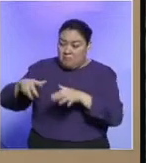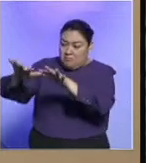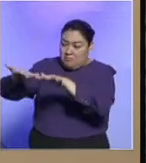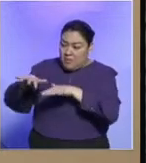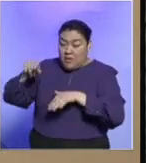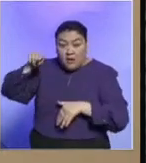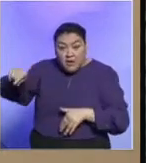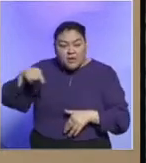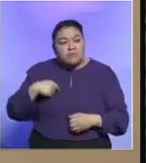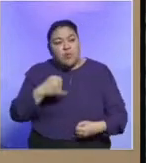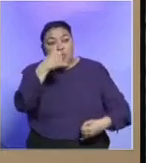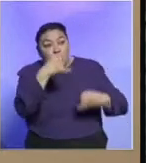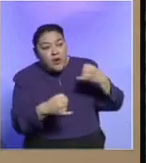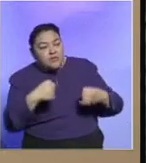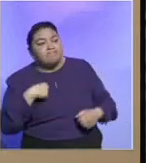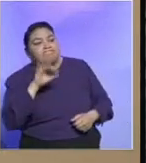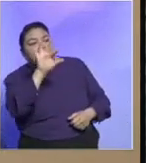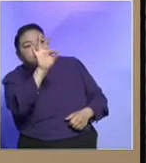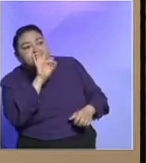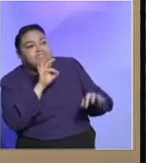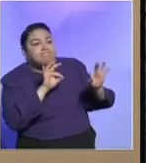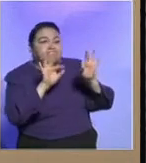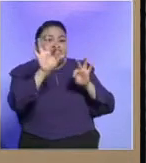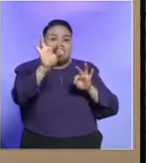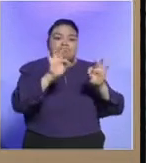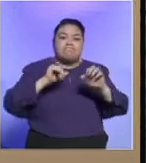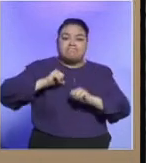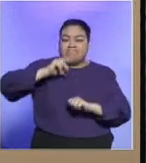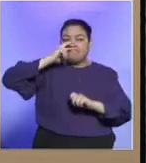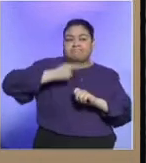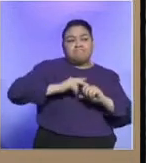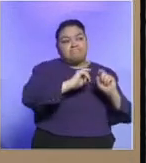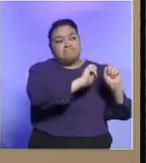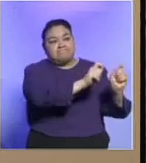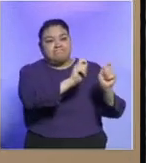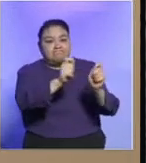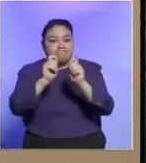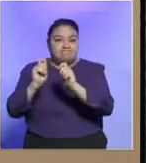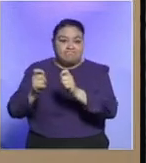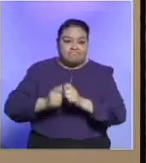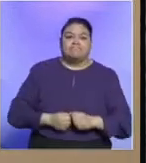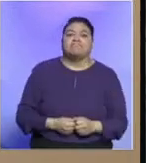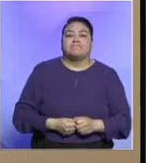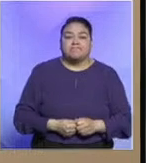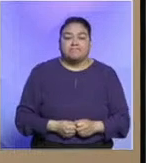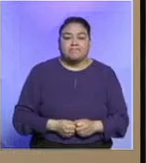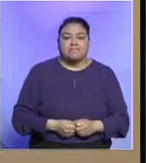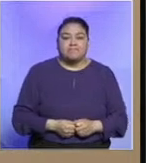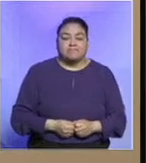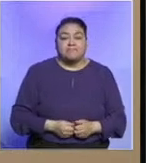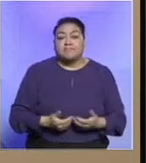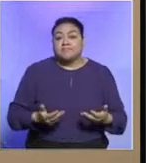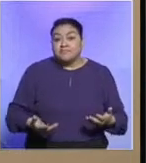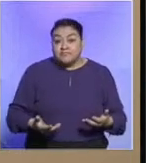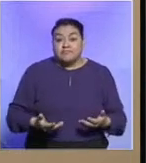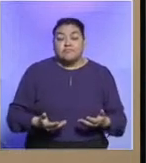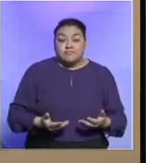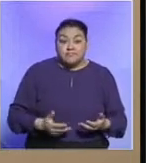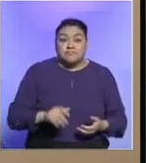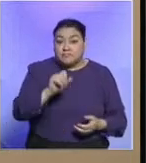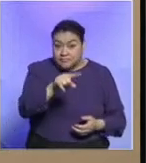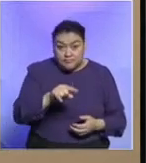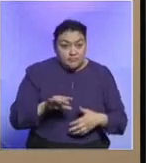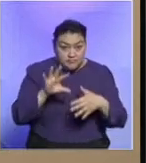su derecho a elegir a las autoridades jurisdiccionales. Y